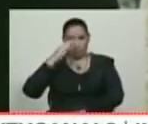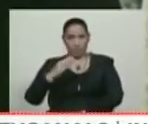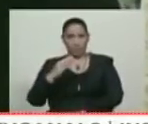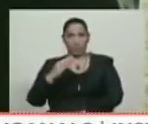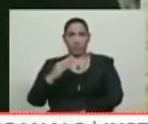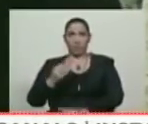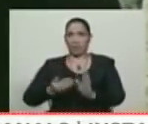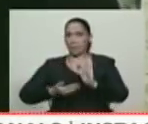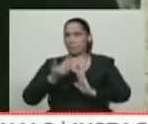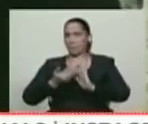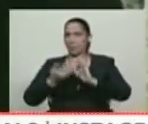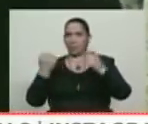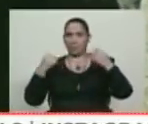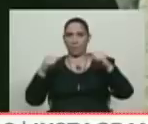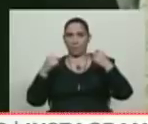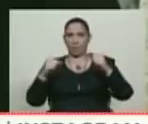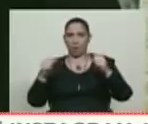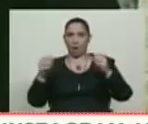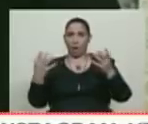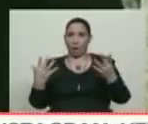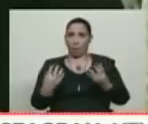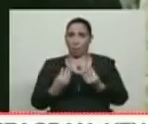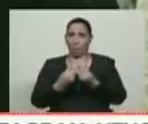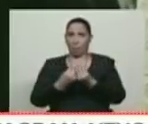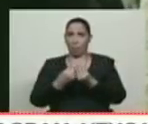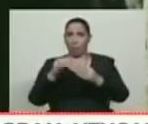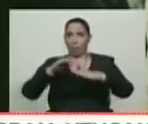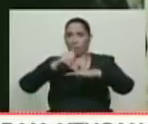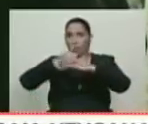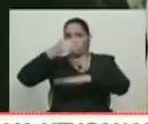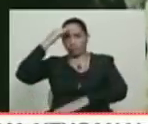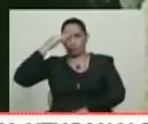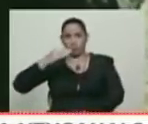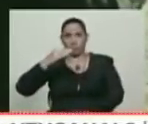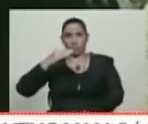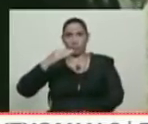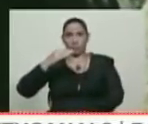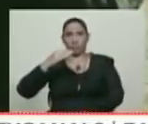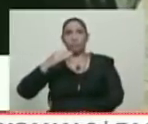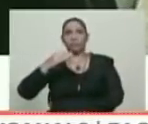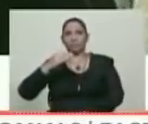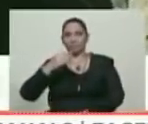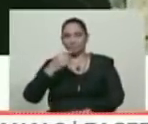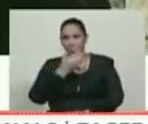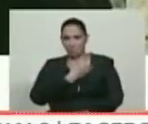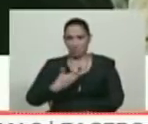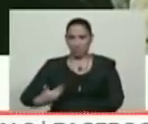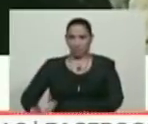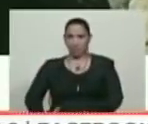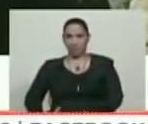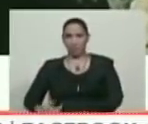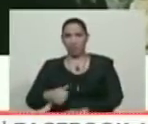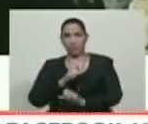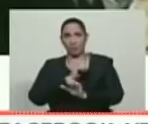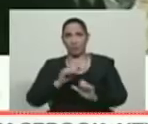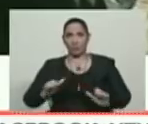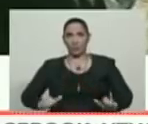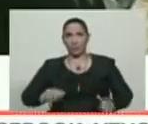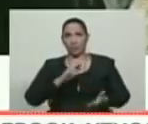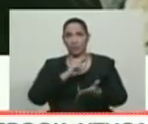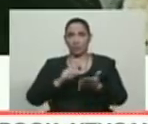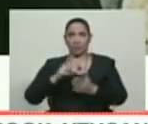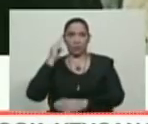importantes ejercicios. En compañía del alto mando militar se dispone el comandante en jefe de la Fuerza Armada Nacional Bolivariana